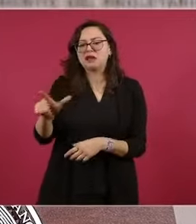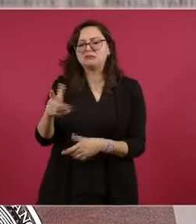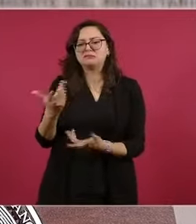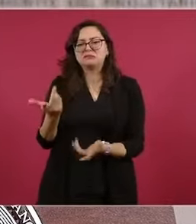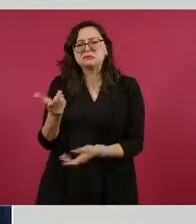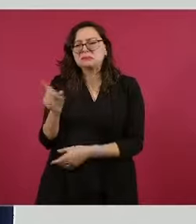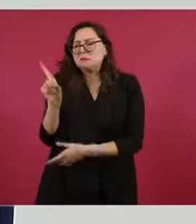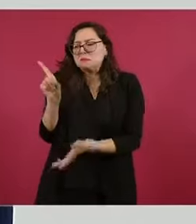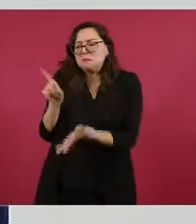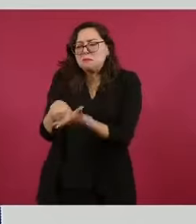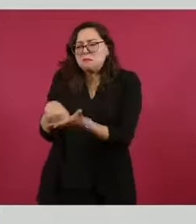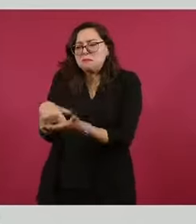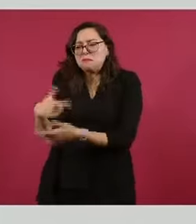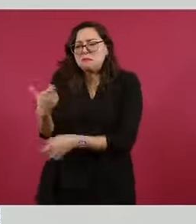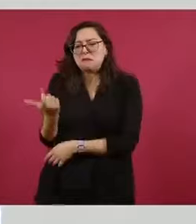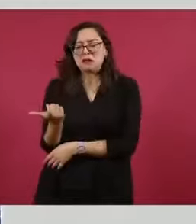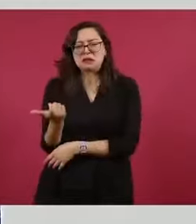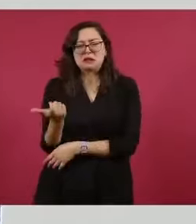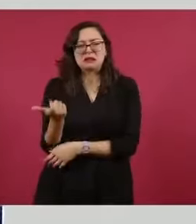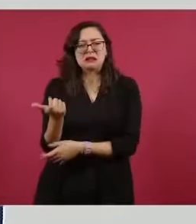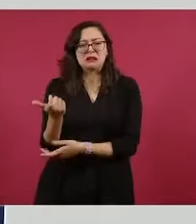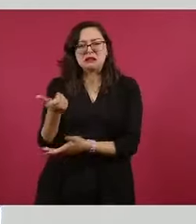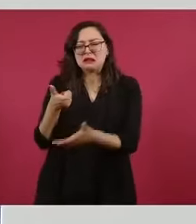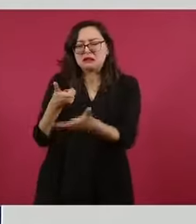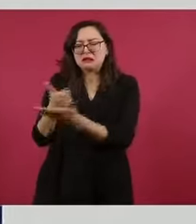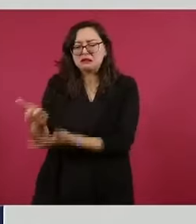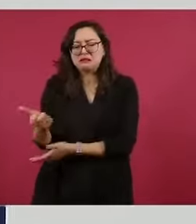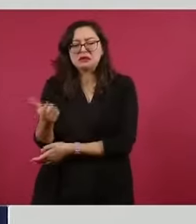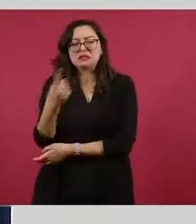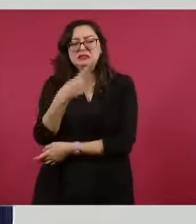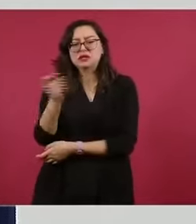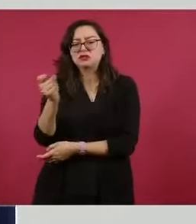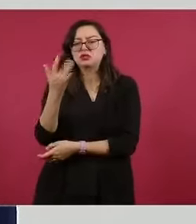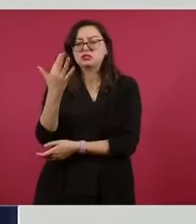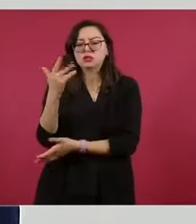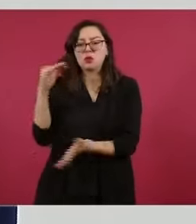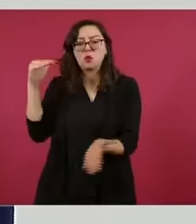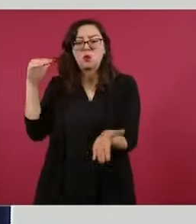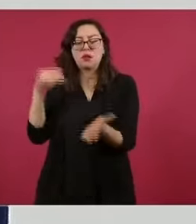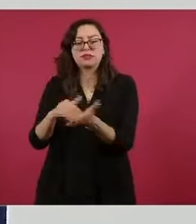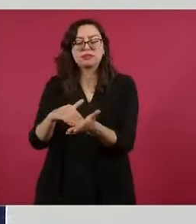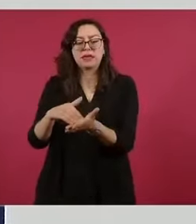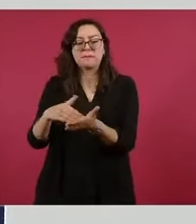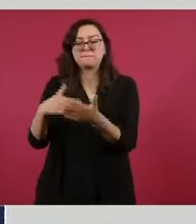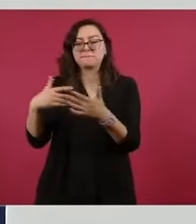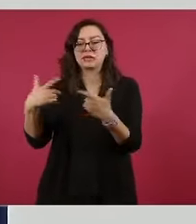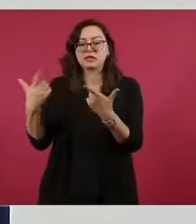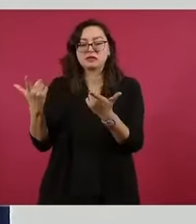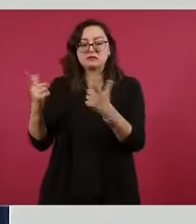seguidores, aunque gastan más de 150 mil por anuncio con el propósito de alcanzar hasta un millón de